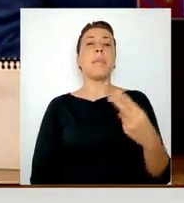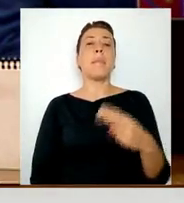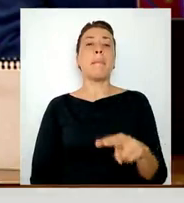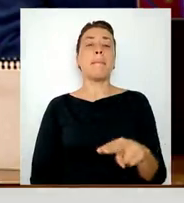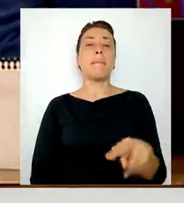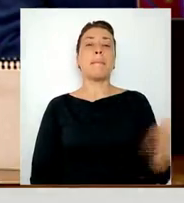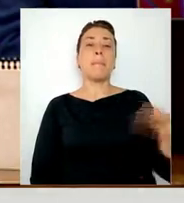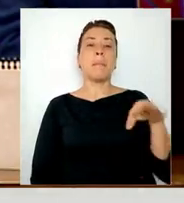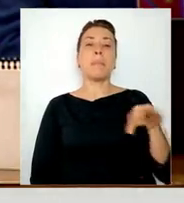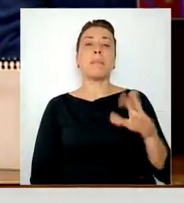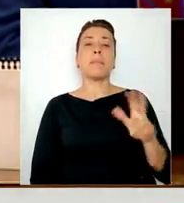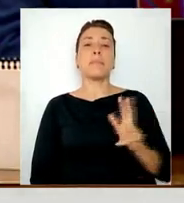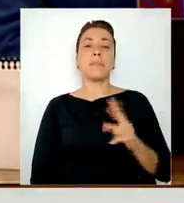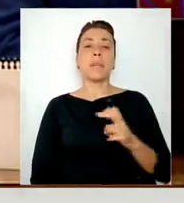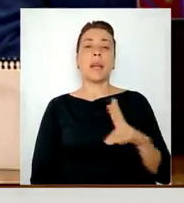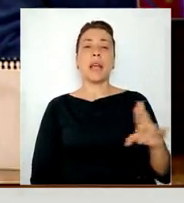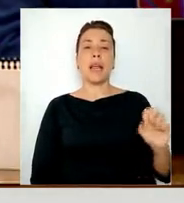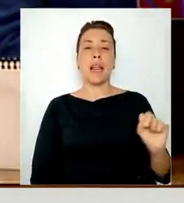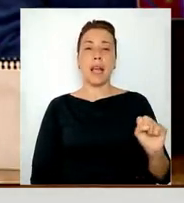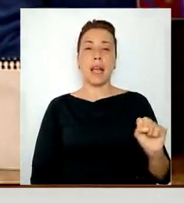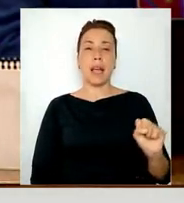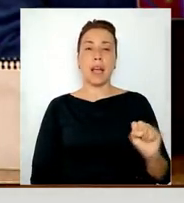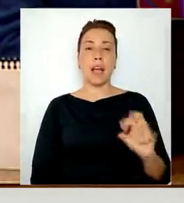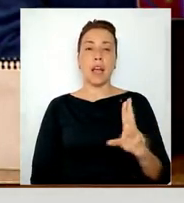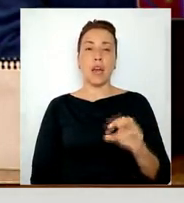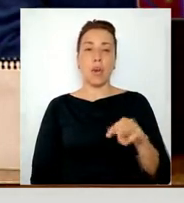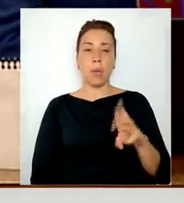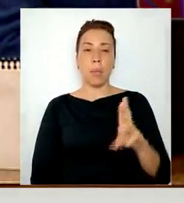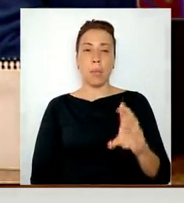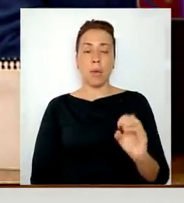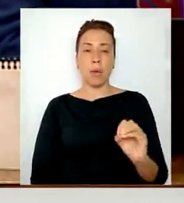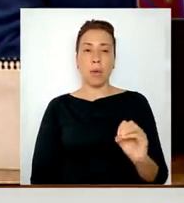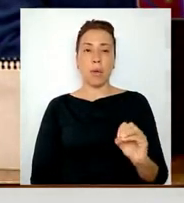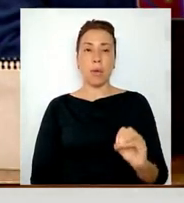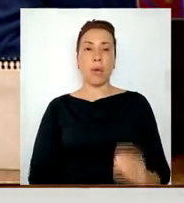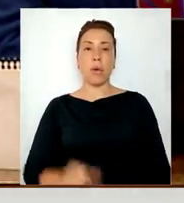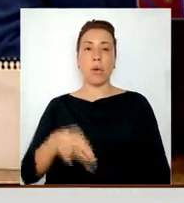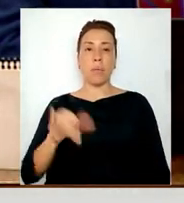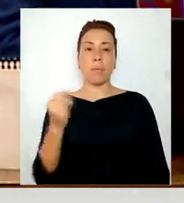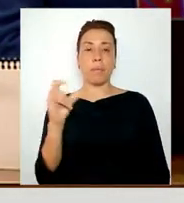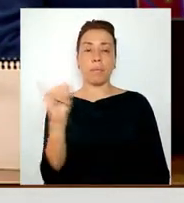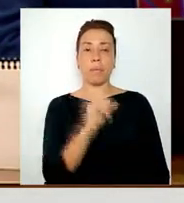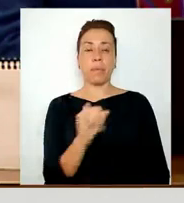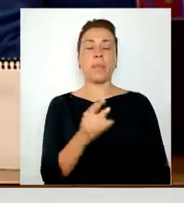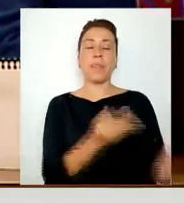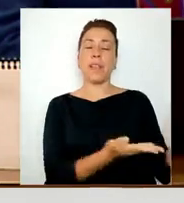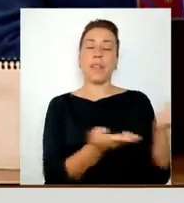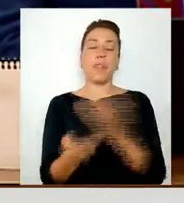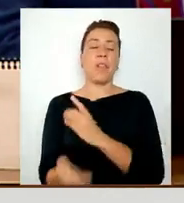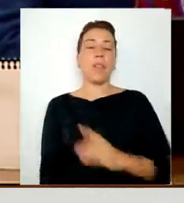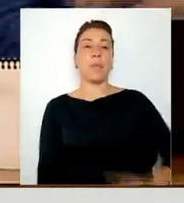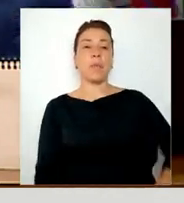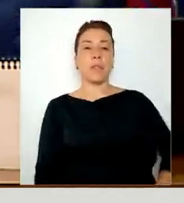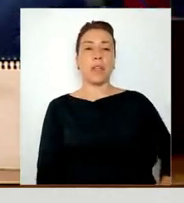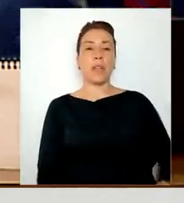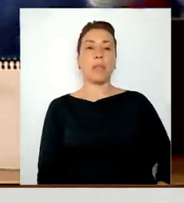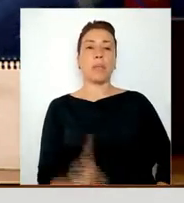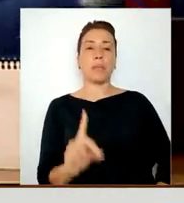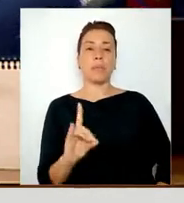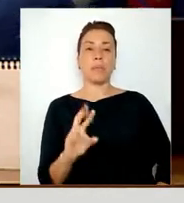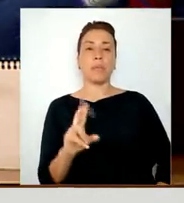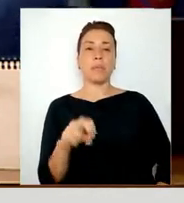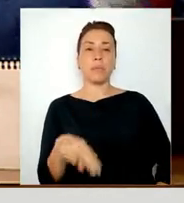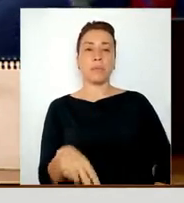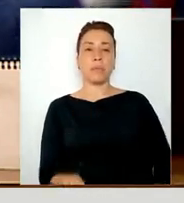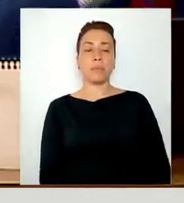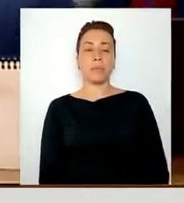eleasor Romero Francisco González que han sido invitados por el diputado Eduardo Durán sean